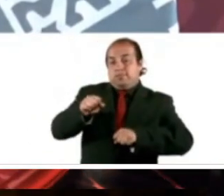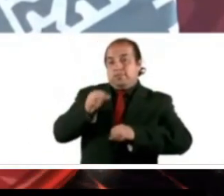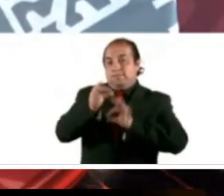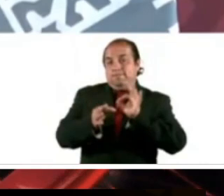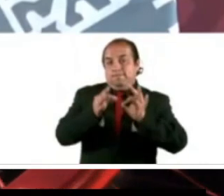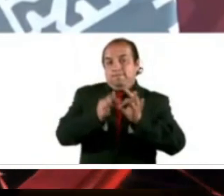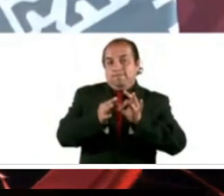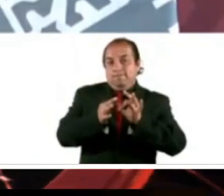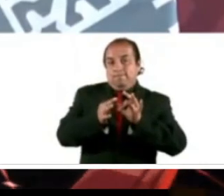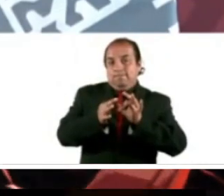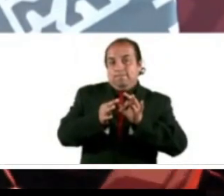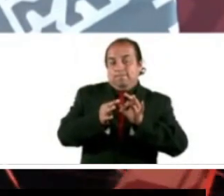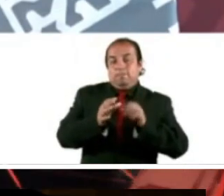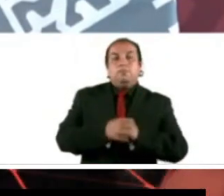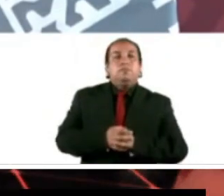una senadora